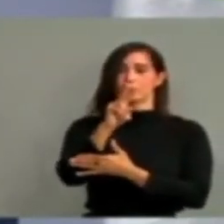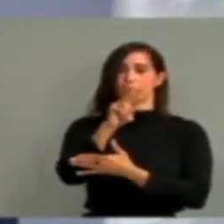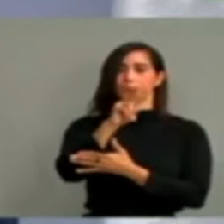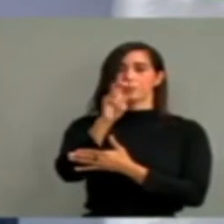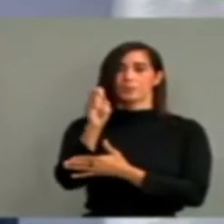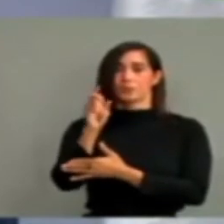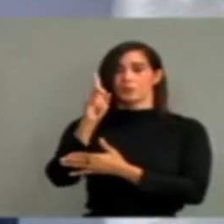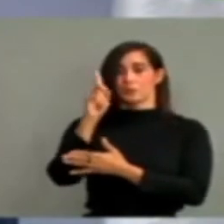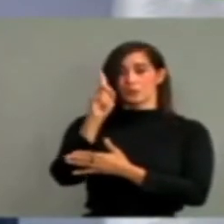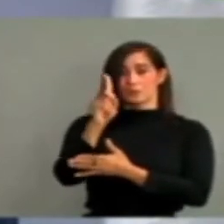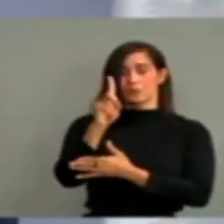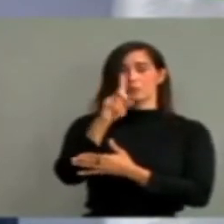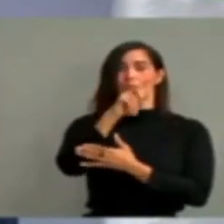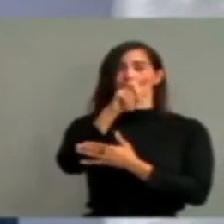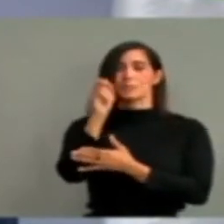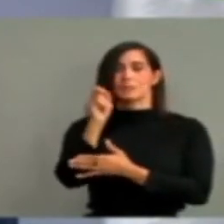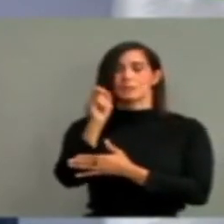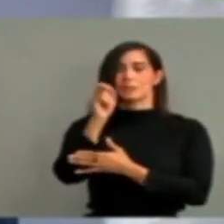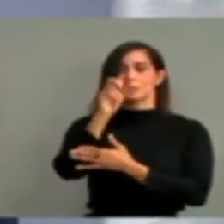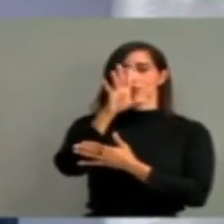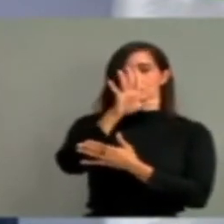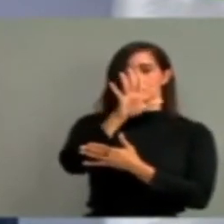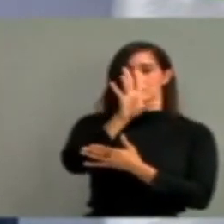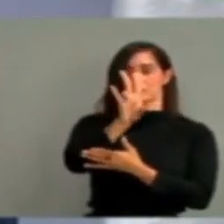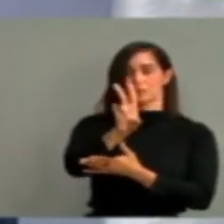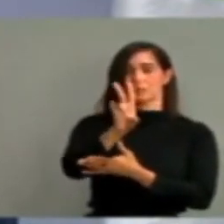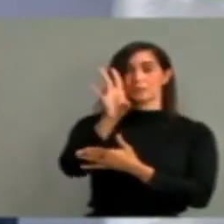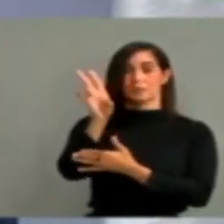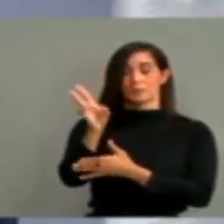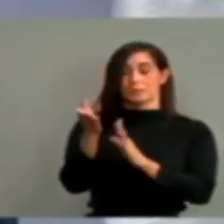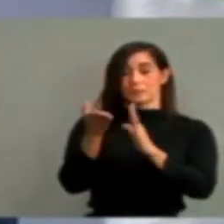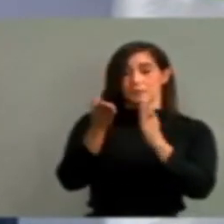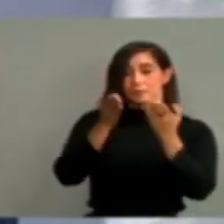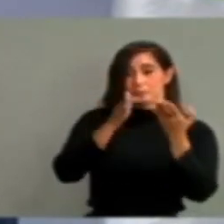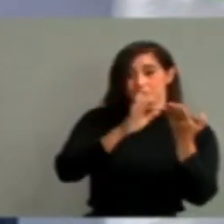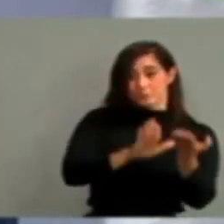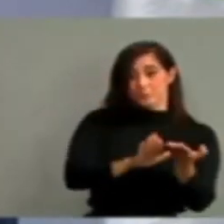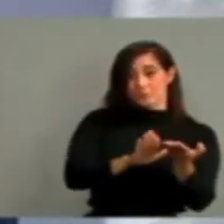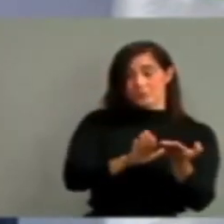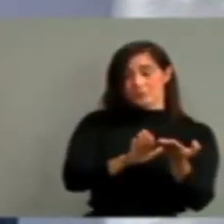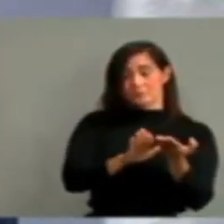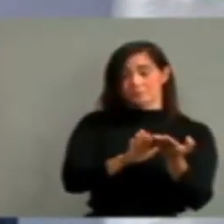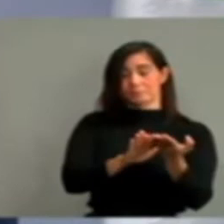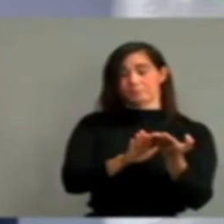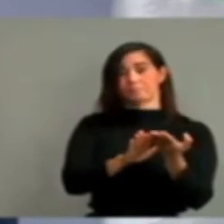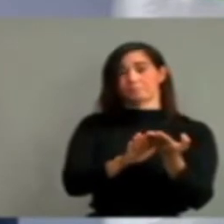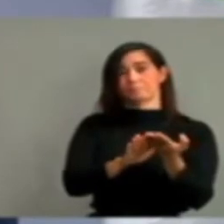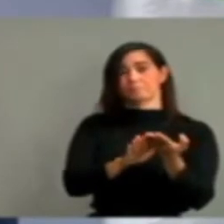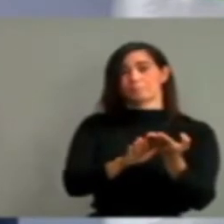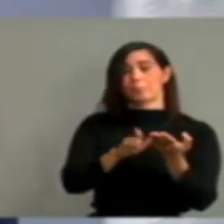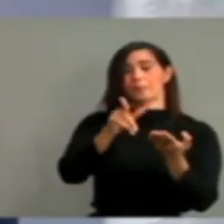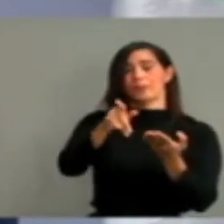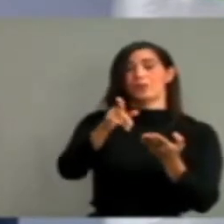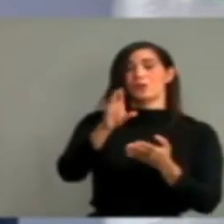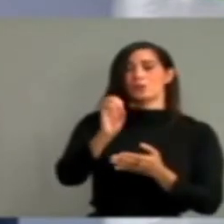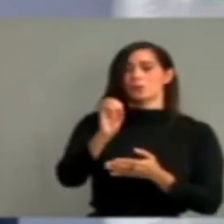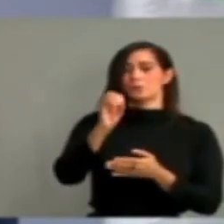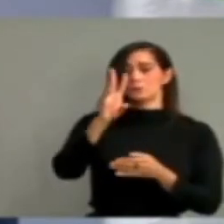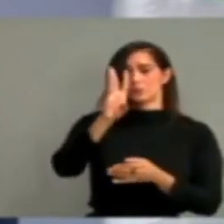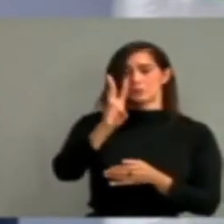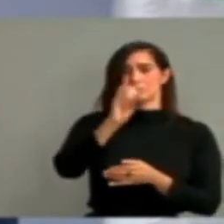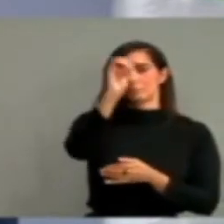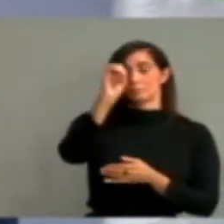un acumulado de 177 fallecidos una tasa de letalidad de 6%